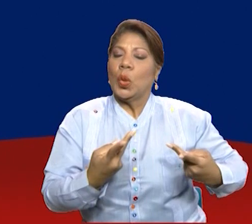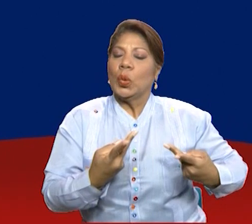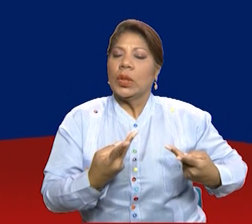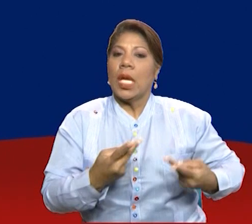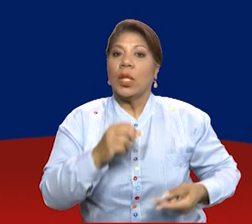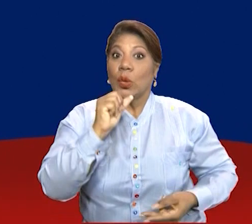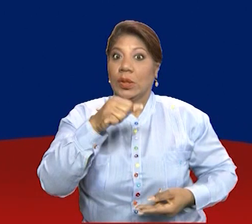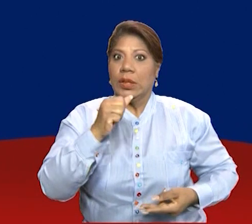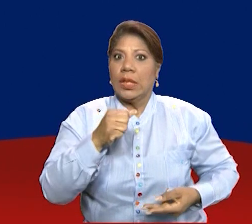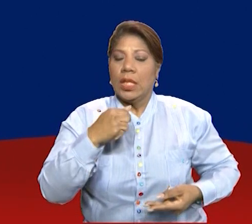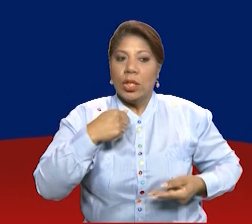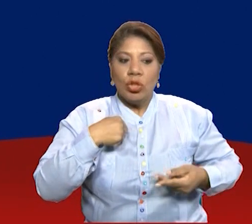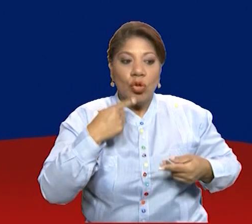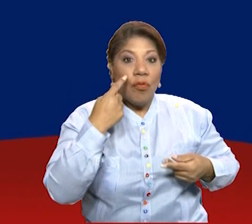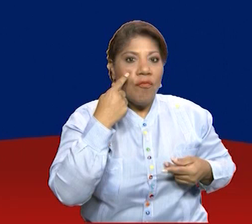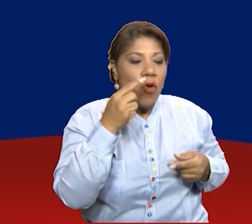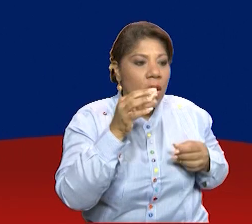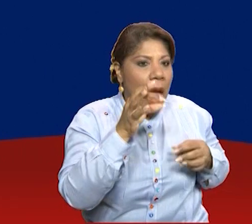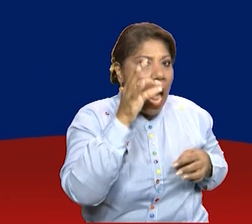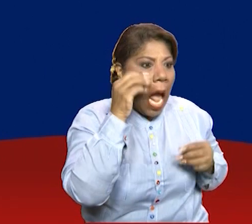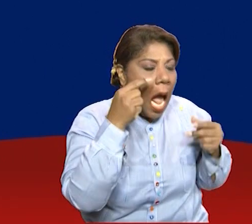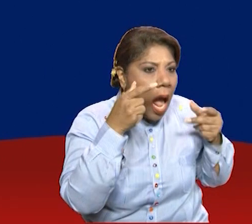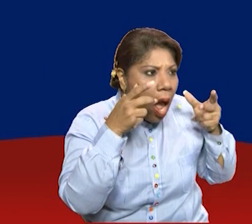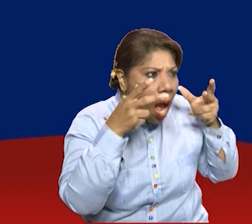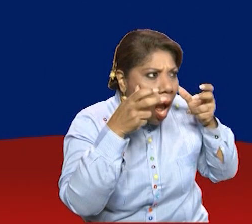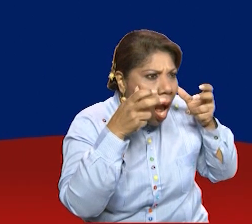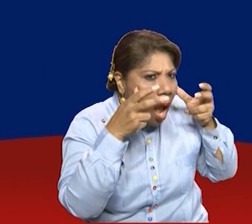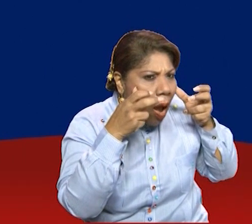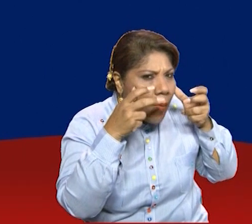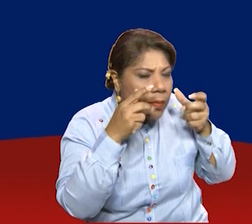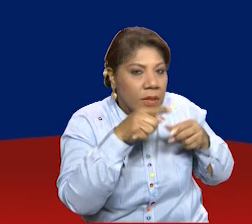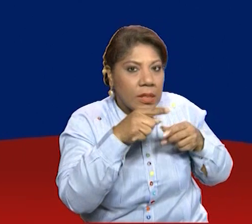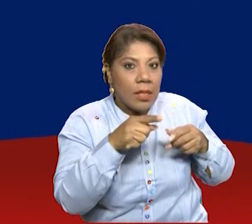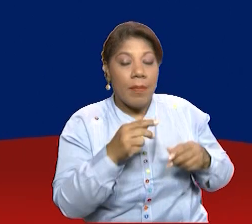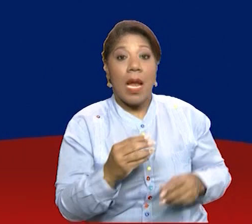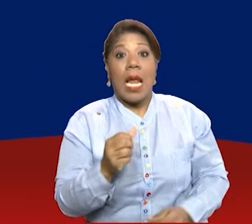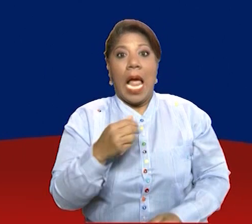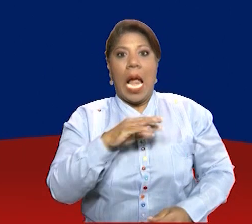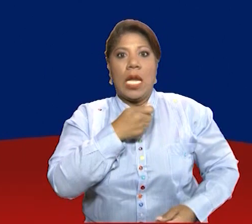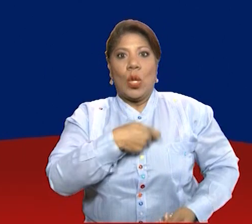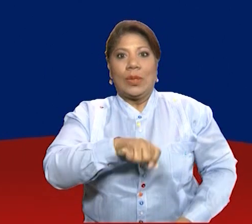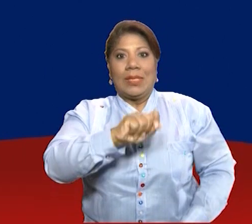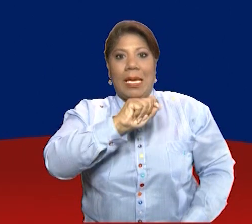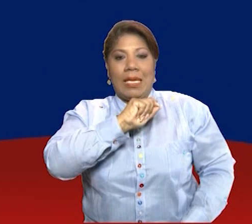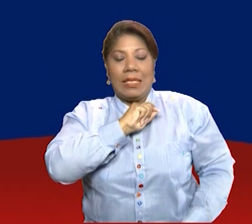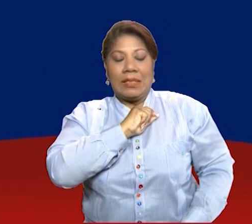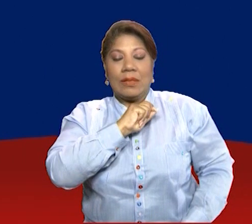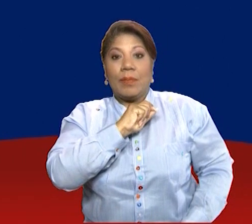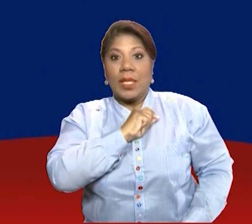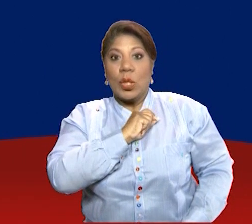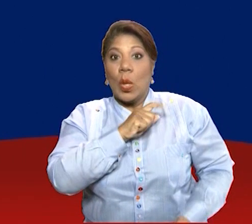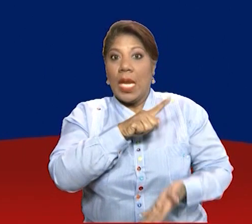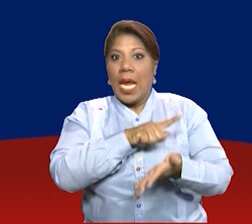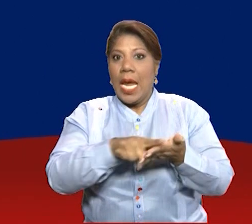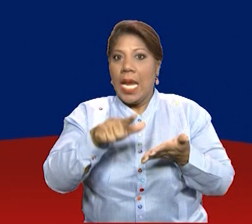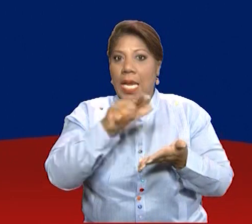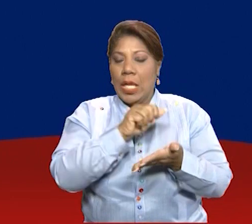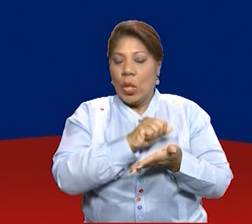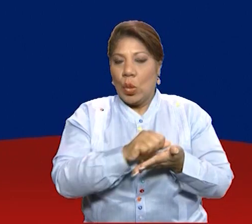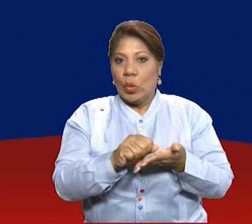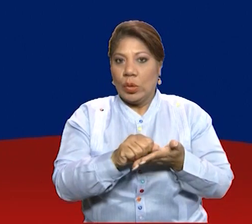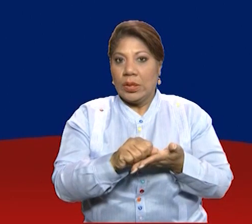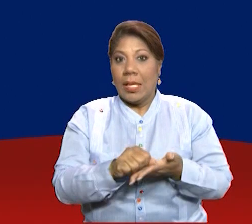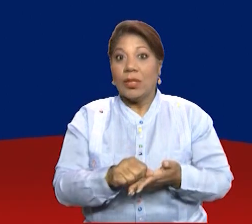los planes de un alzamiento popular en la Villa de los Santos. Así es, Teresa. Y ese día,